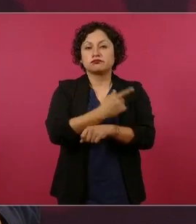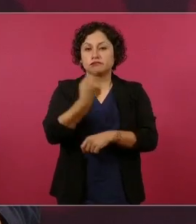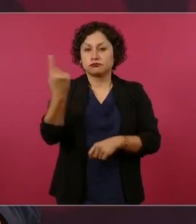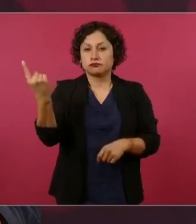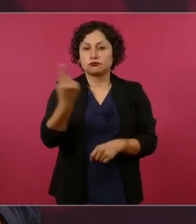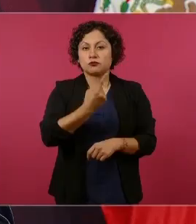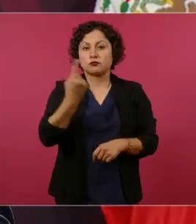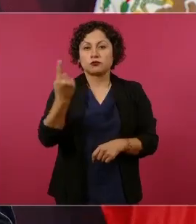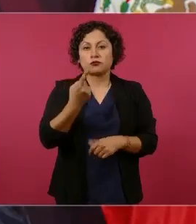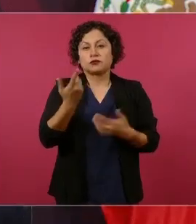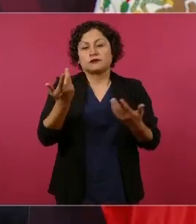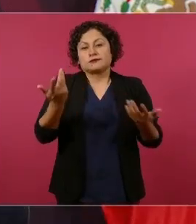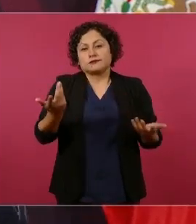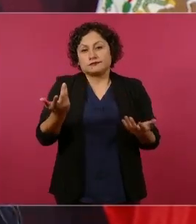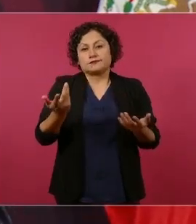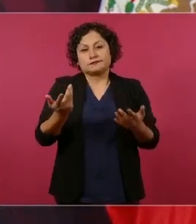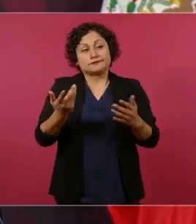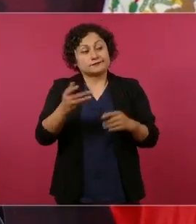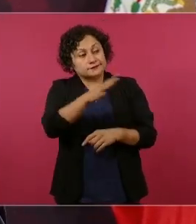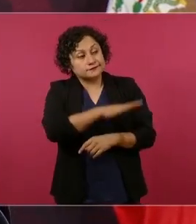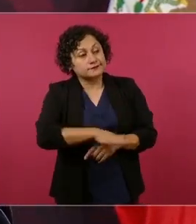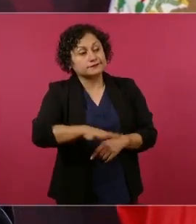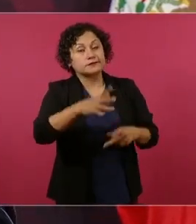los tecnócratas, ¿no?, neoliberales,